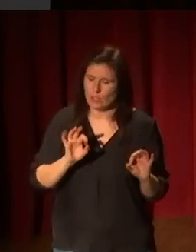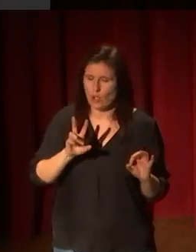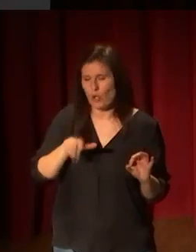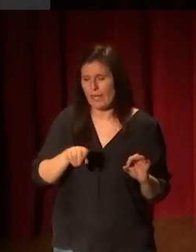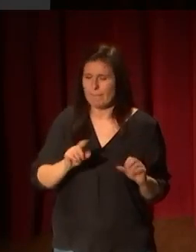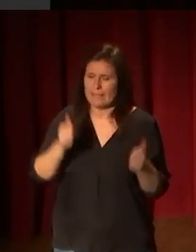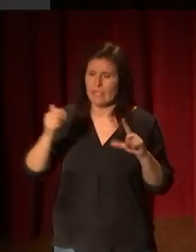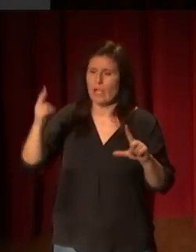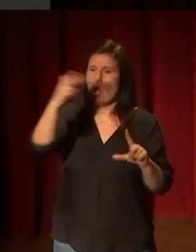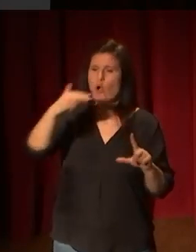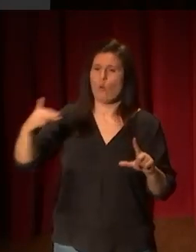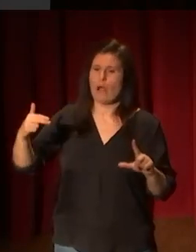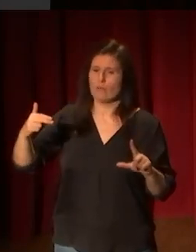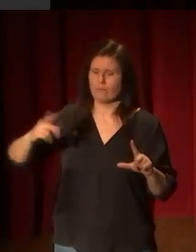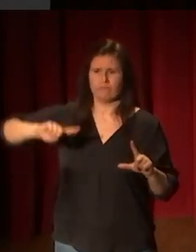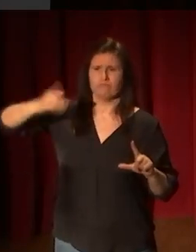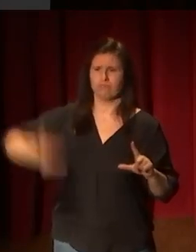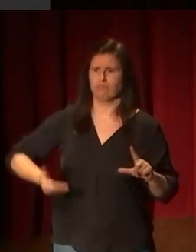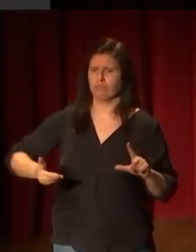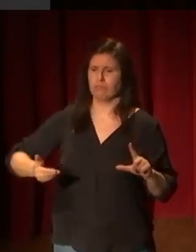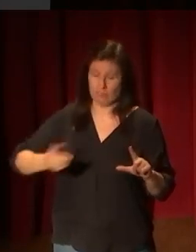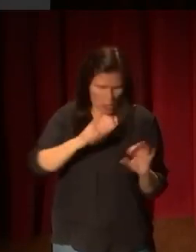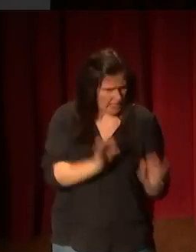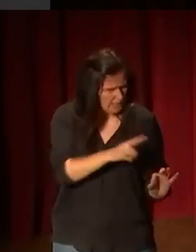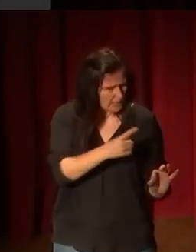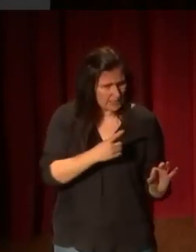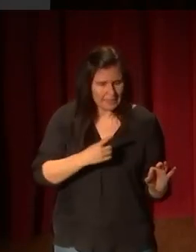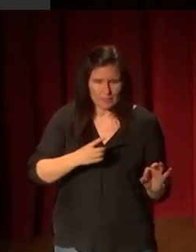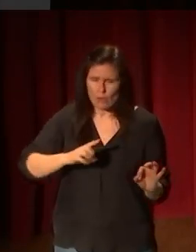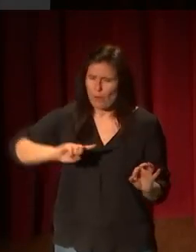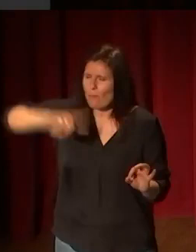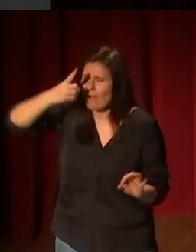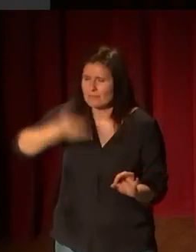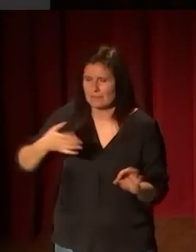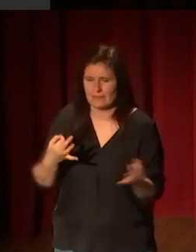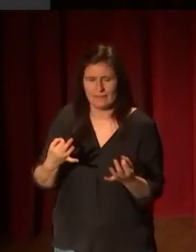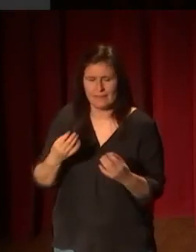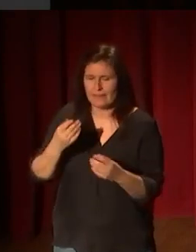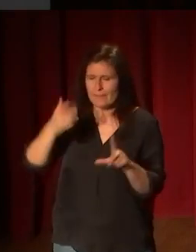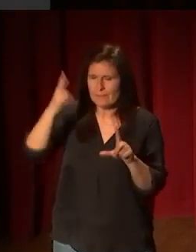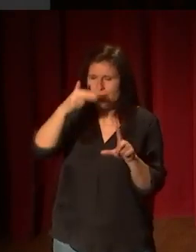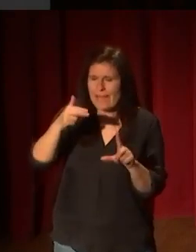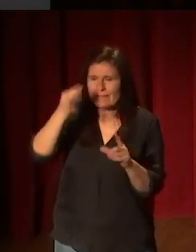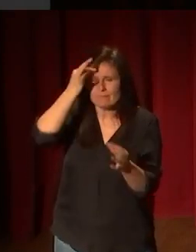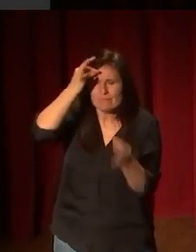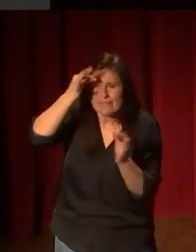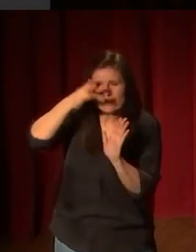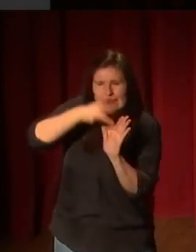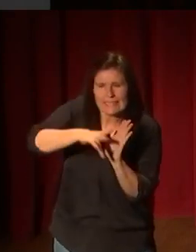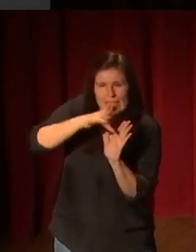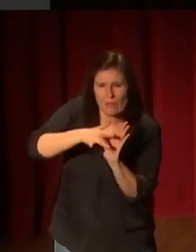un cuadro de primera magnitud no obstante éste lo es sino sobre todo de hacer una descripción una narración